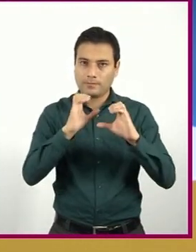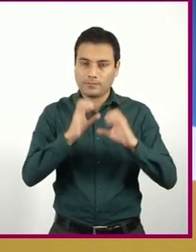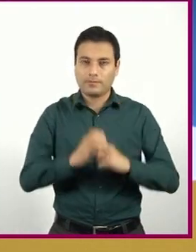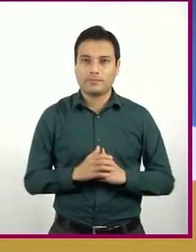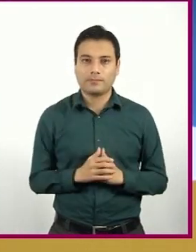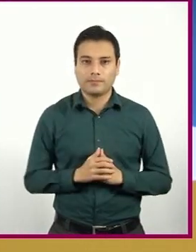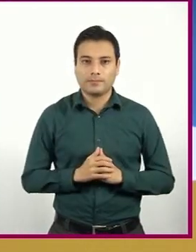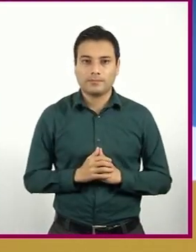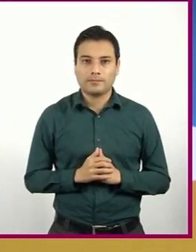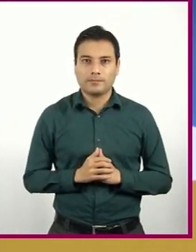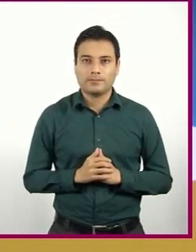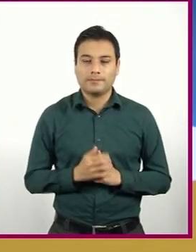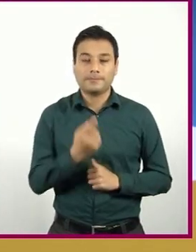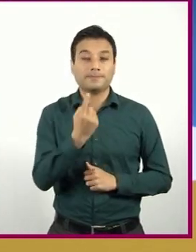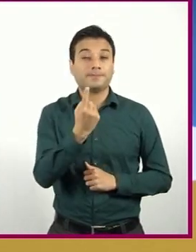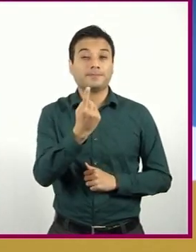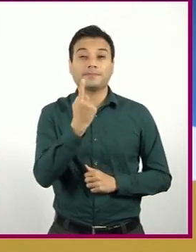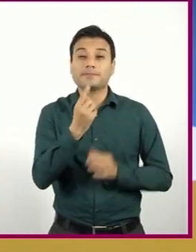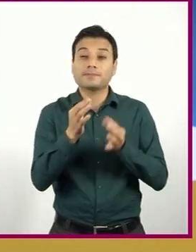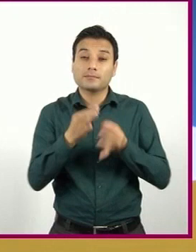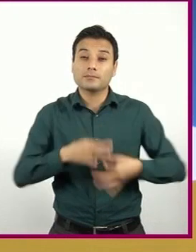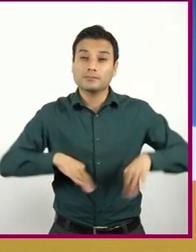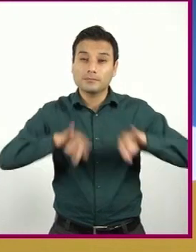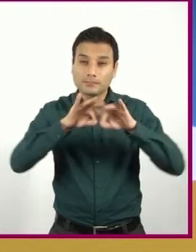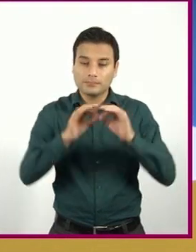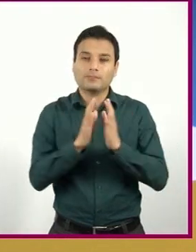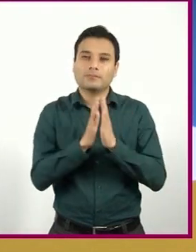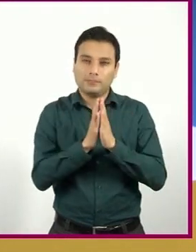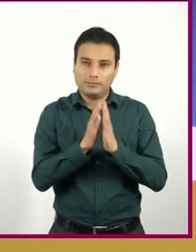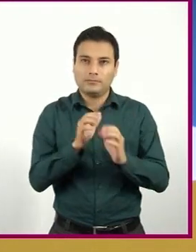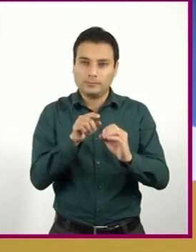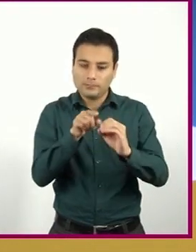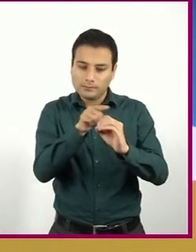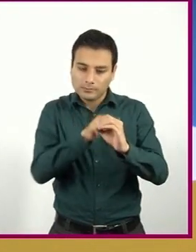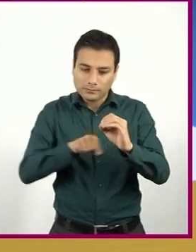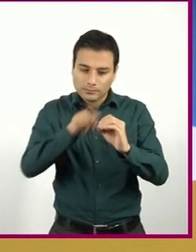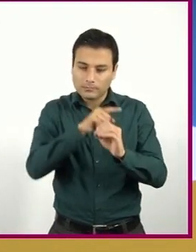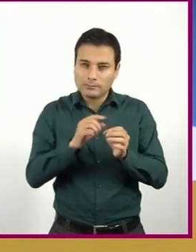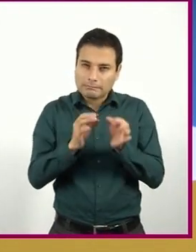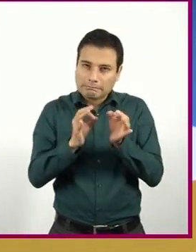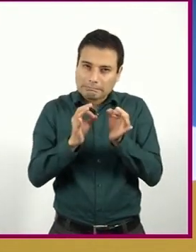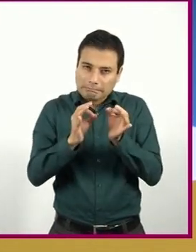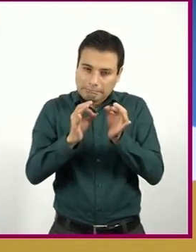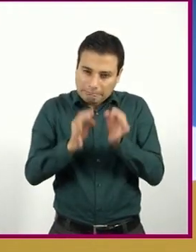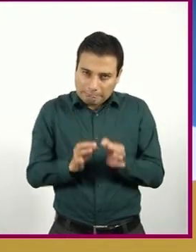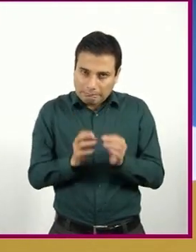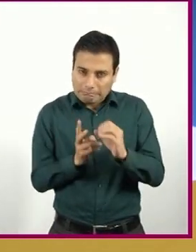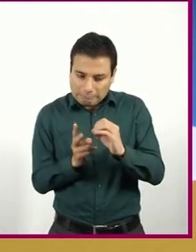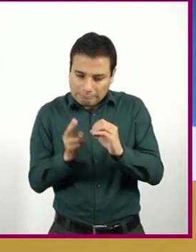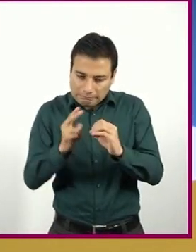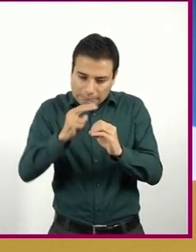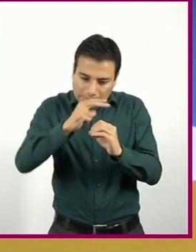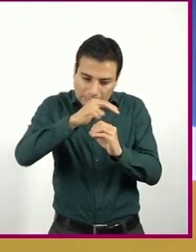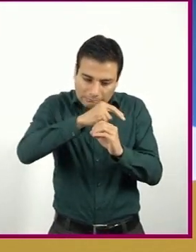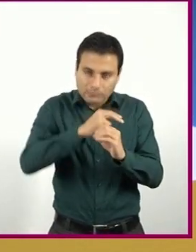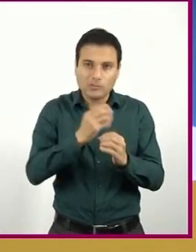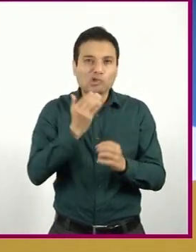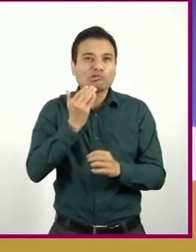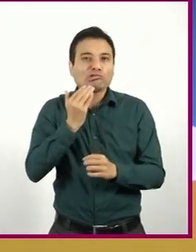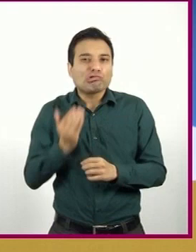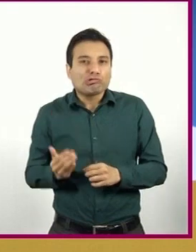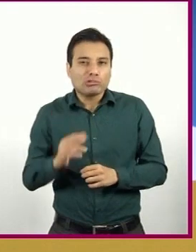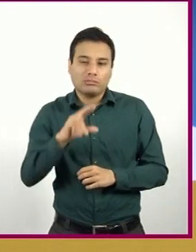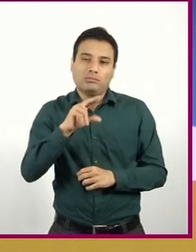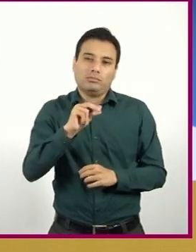Y bueno, lo más importante, no se salgan de la línea que dibujaron y que ya está trazada, porque si no, ya no va a parecer